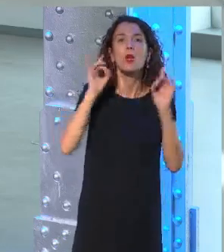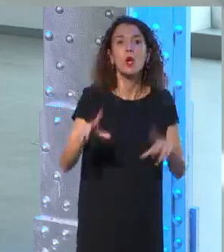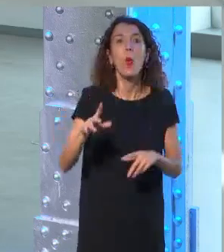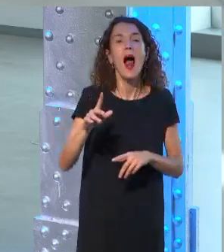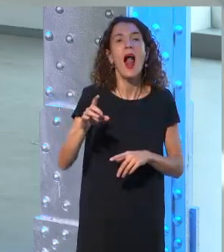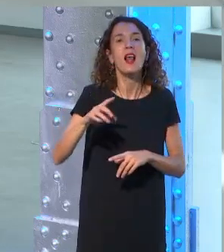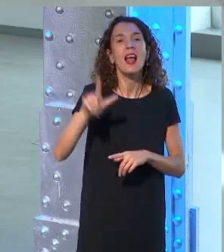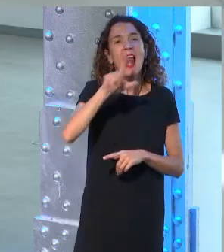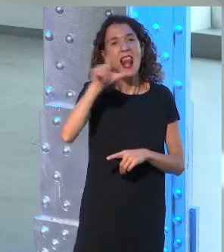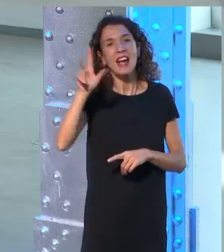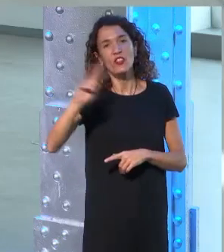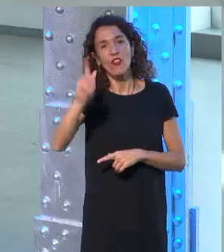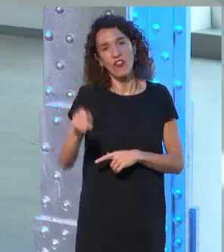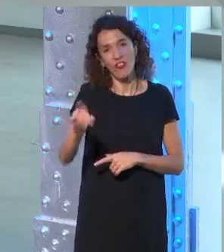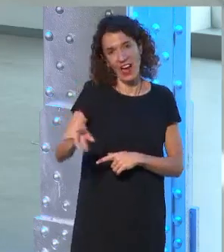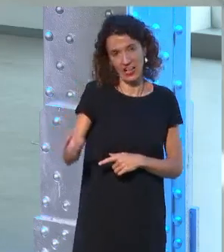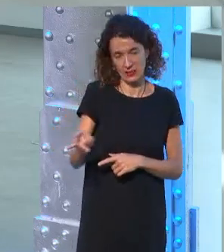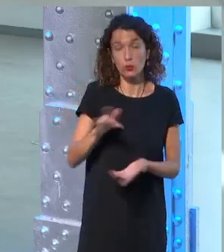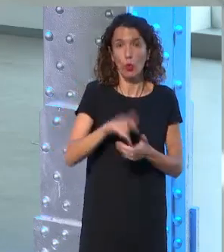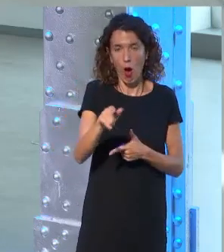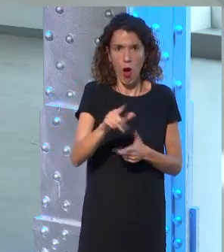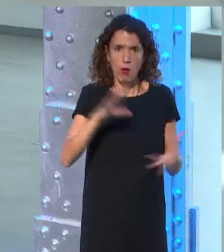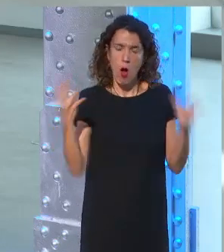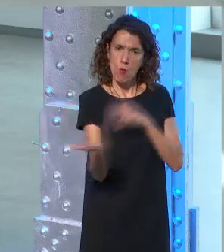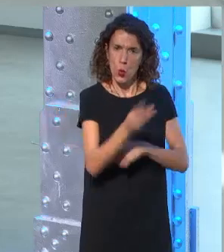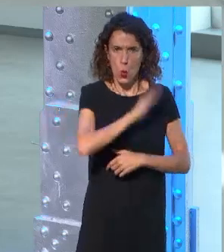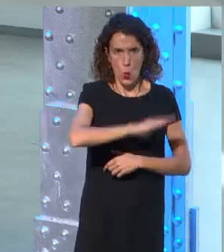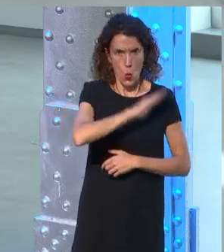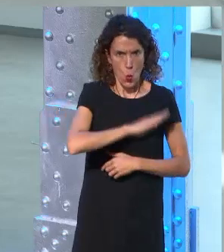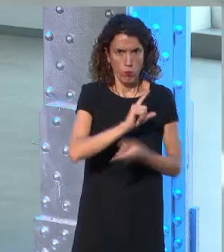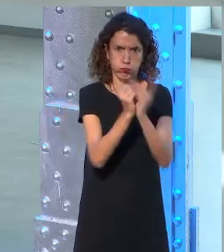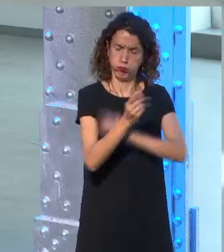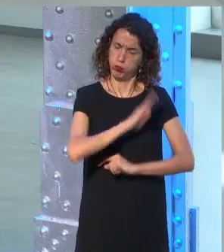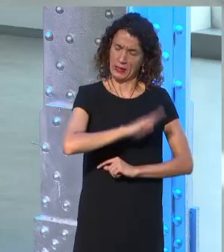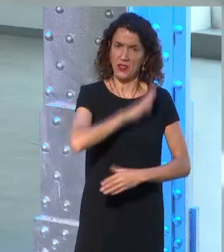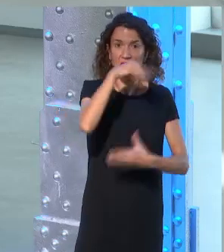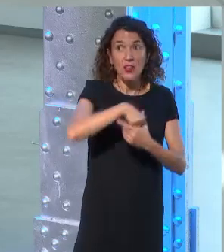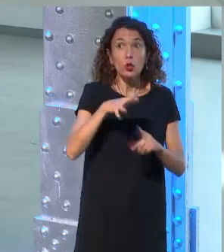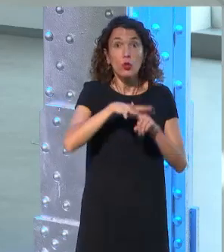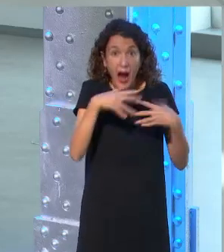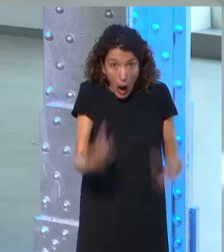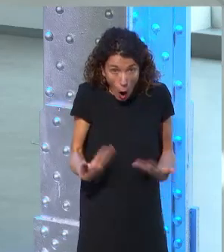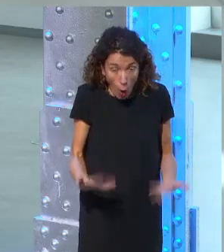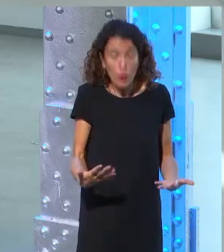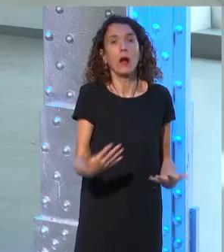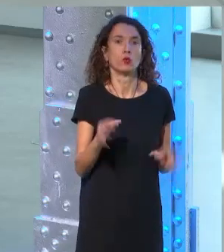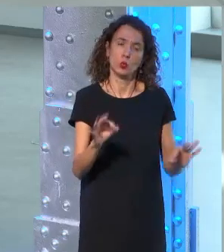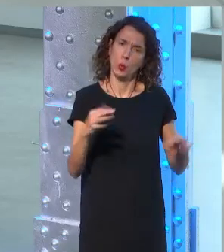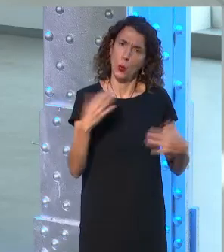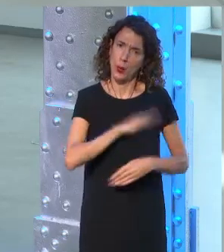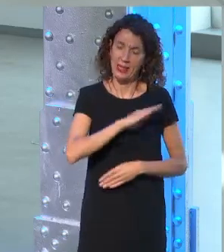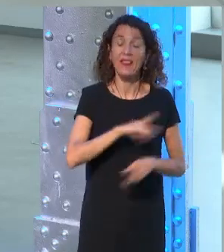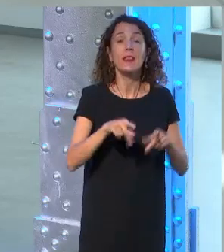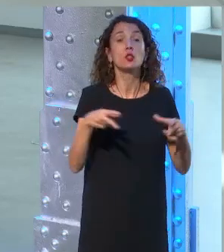y por lo tanto eso es un cambio muy relevante en todo lo que conlleva la situación que estamos históricamente acostumbrados a vivir.